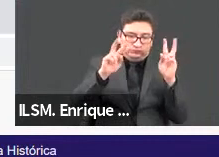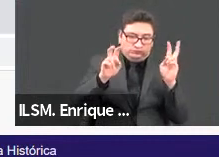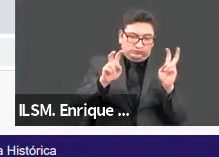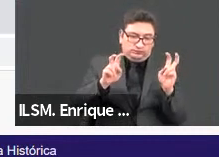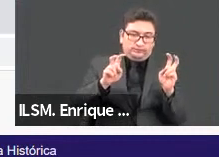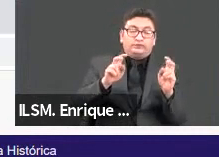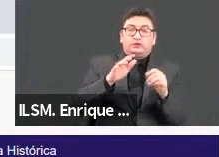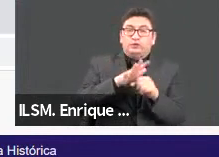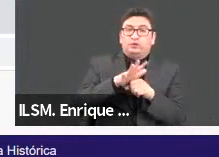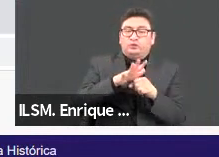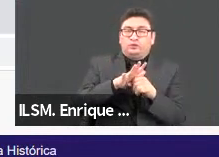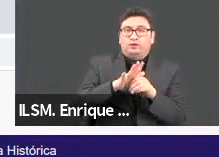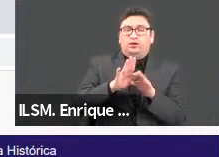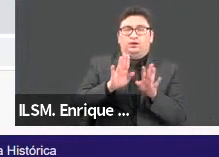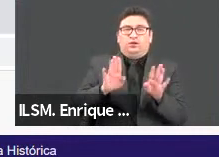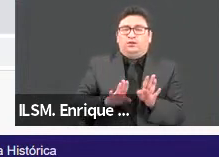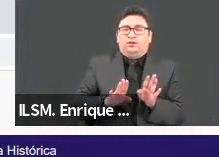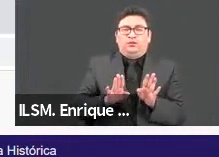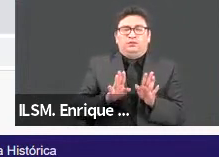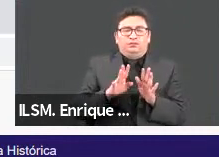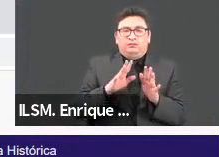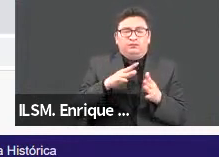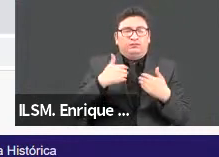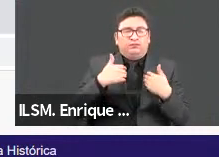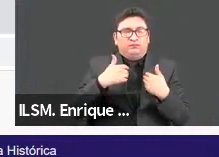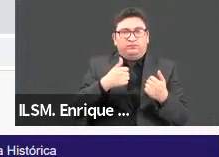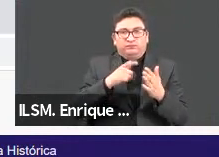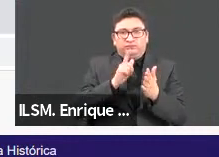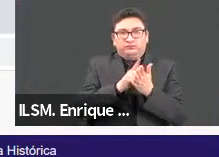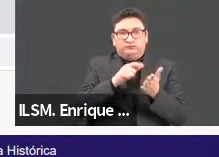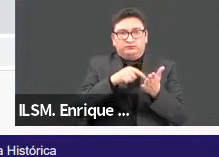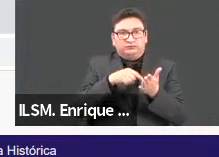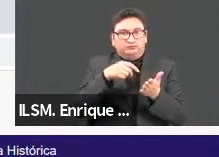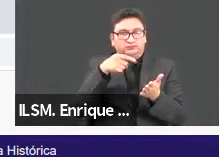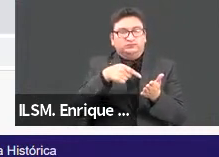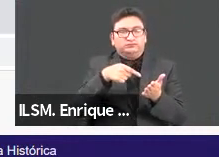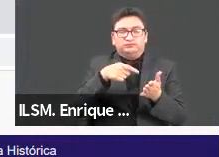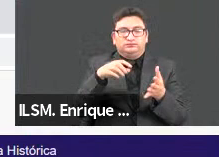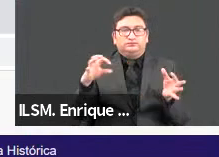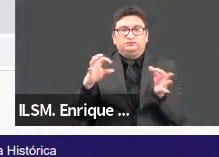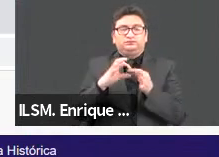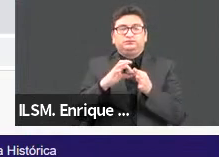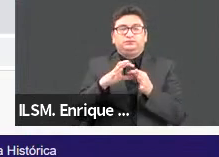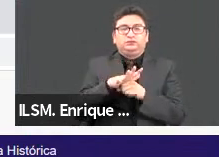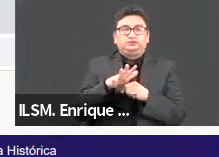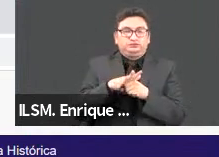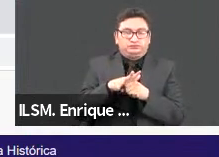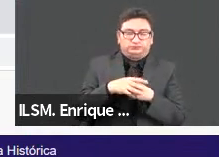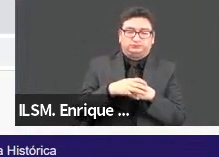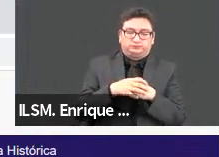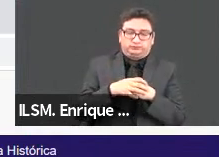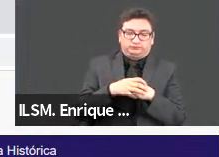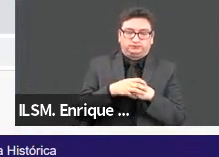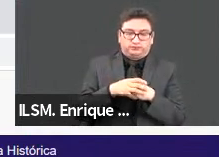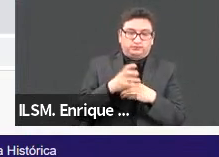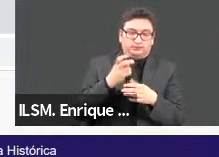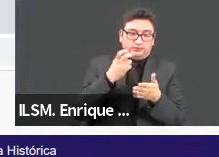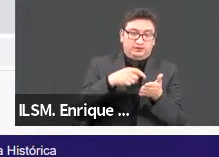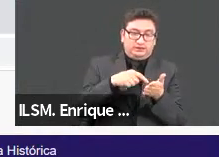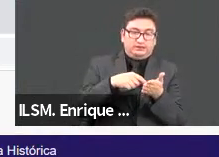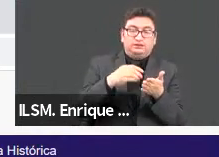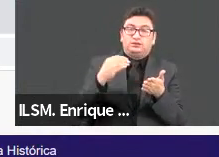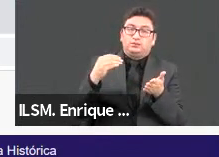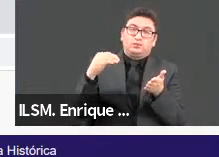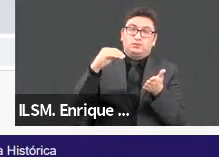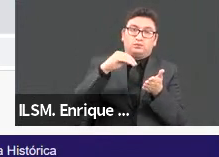qué parámetros de interpretación está siendo emitido este criterio, entonces se le va a poner